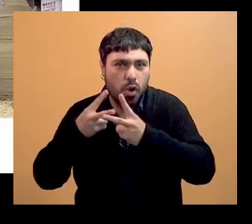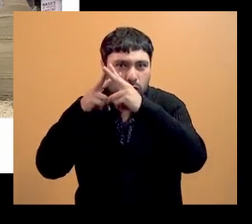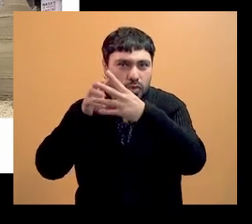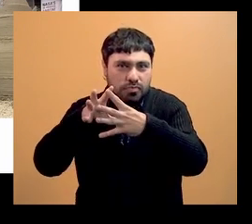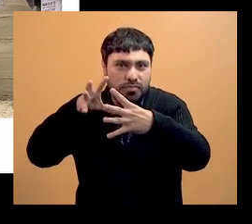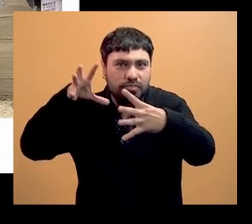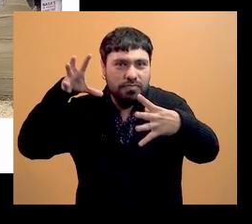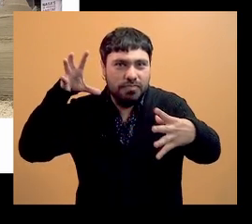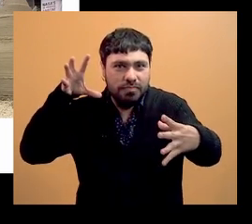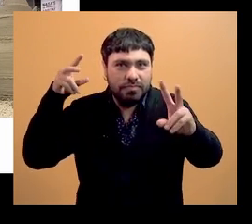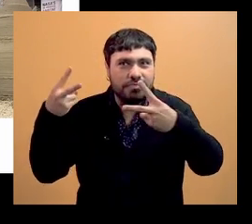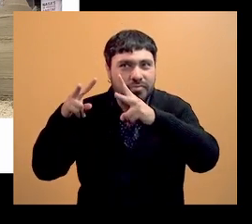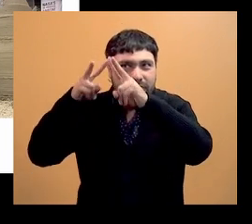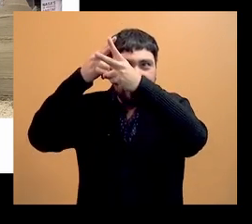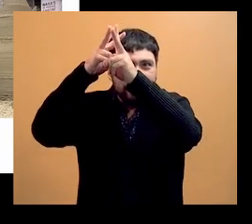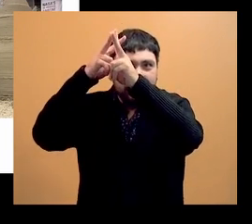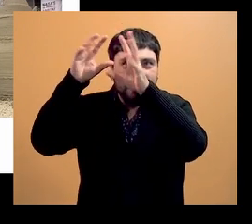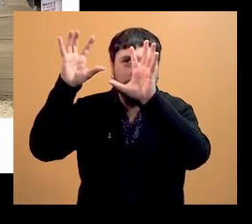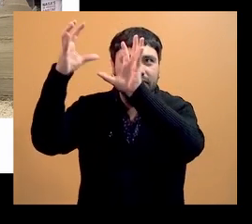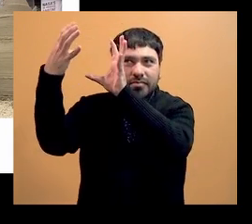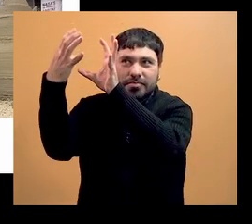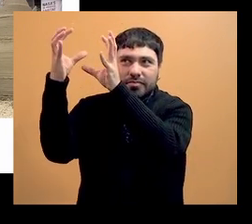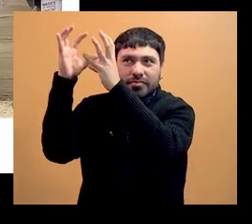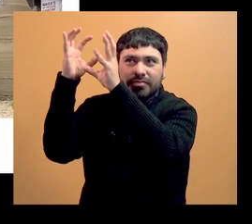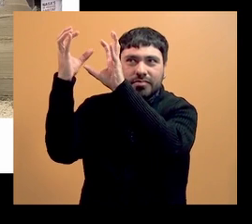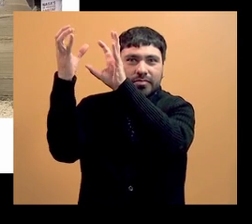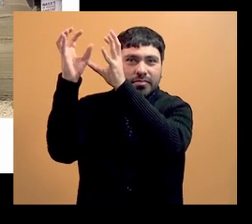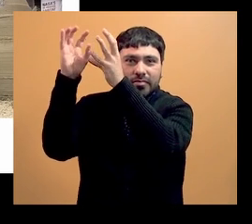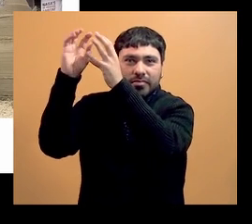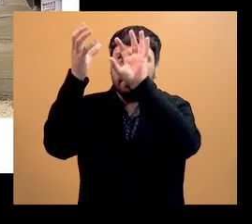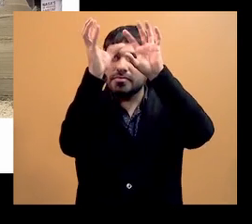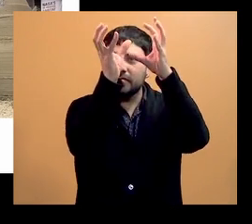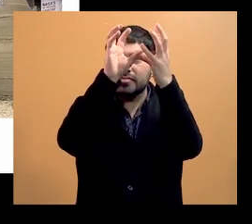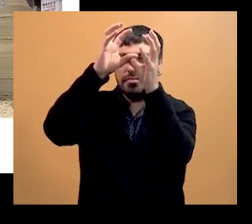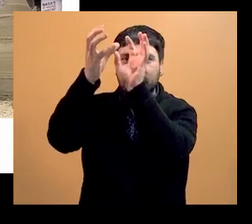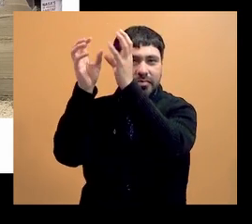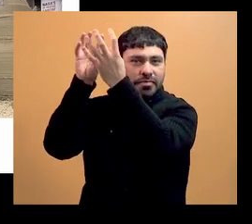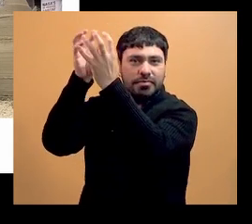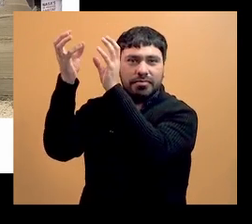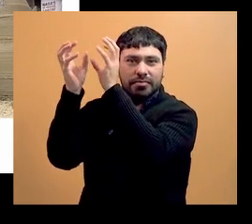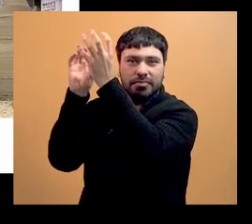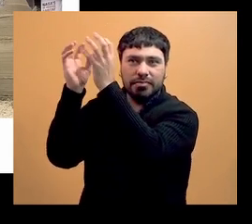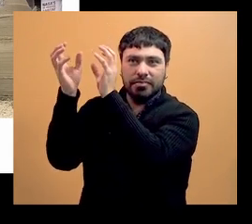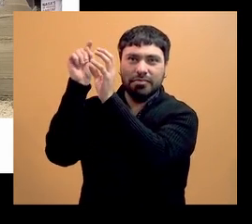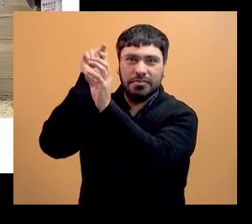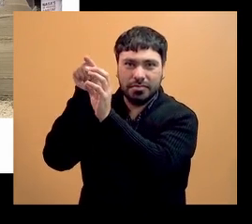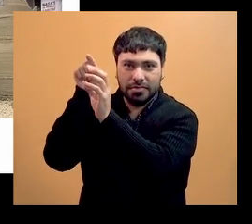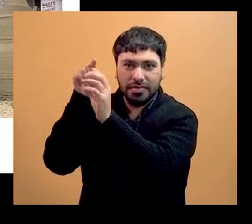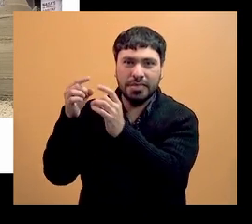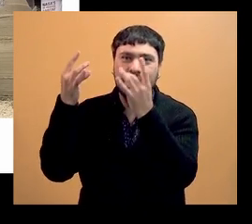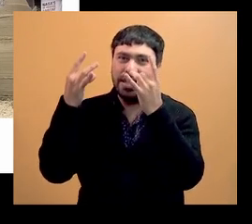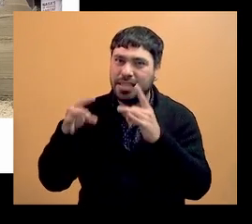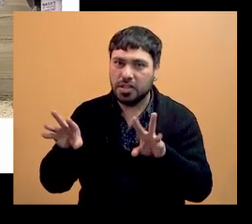puntos Lagrange, ya sea, bueno, hay distintos puntos Lagrange en nuestro sistema solar, por supuesto, y entre las órbitas